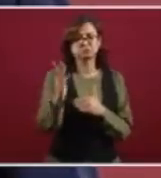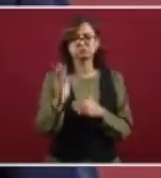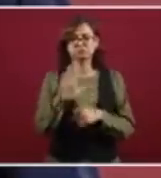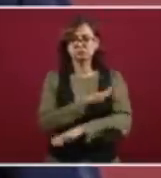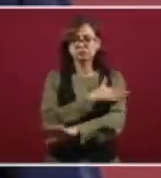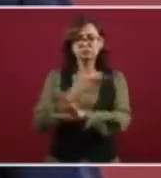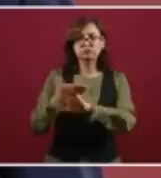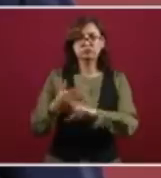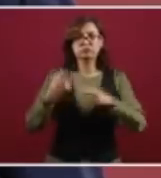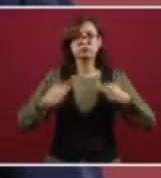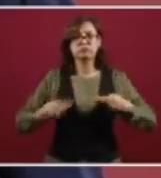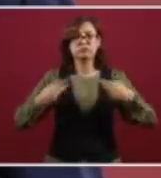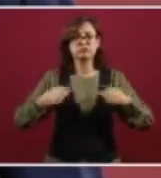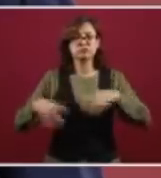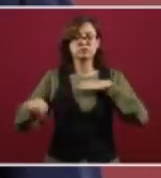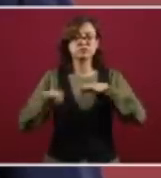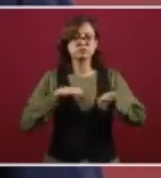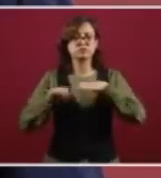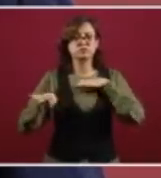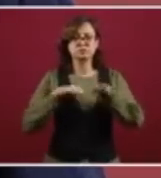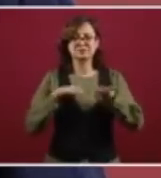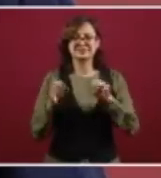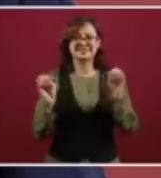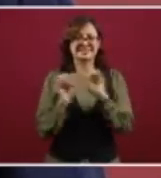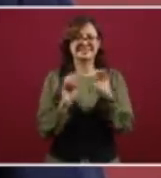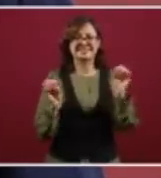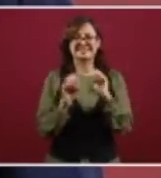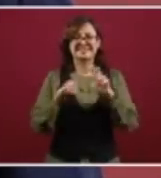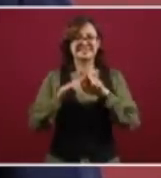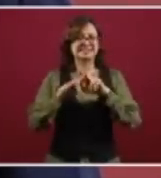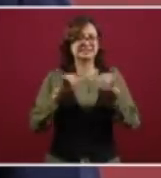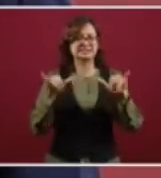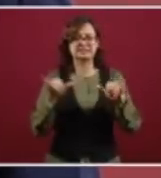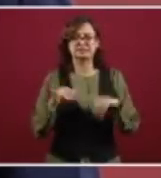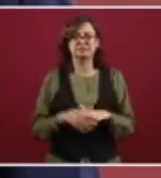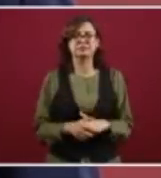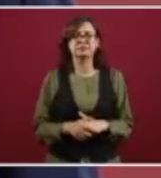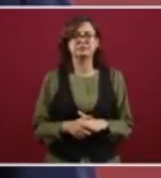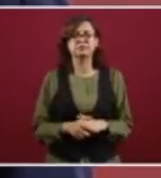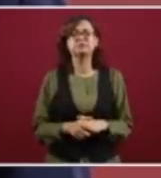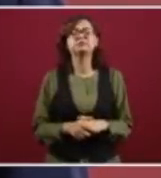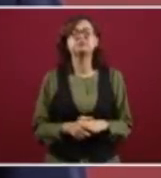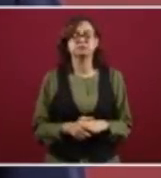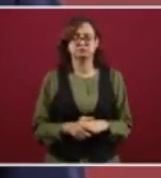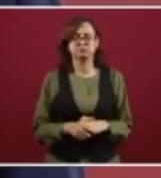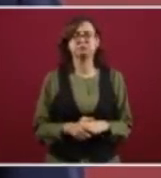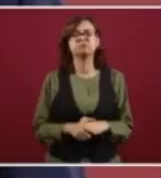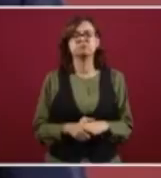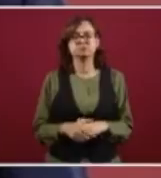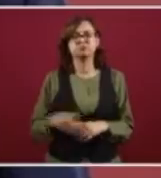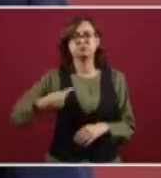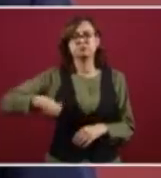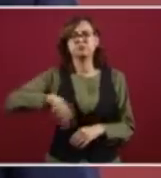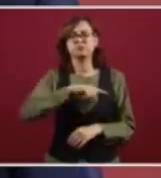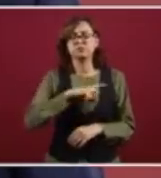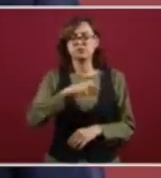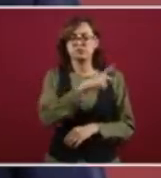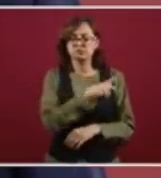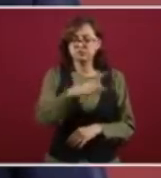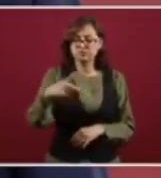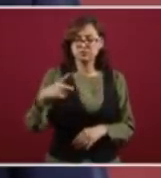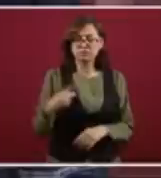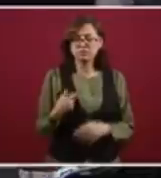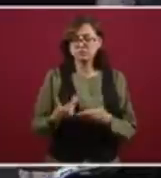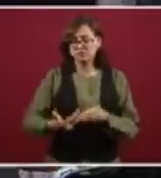afectar a los trabajadores en nada. Y sí tenemos que buscar antes